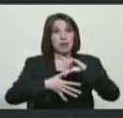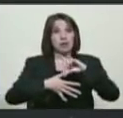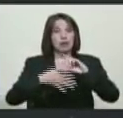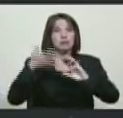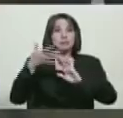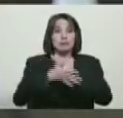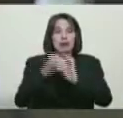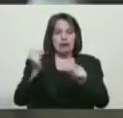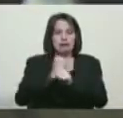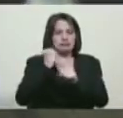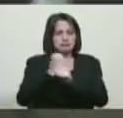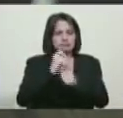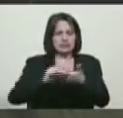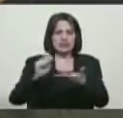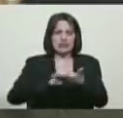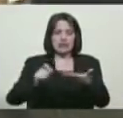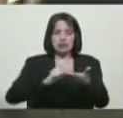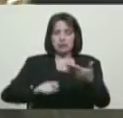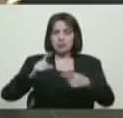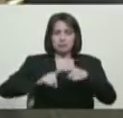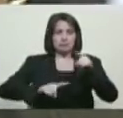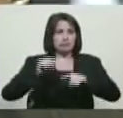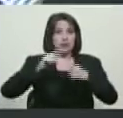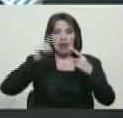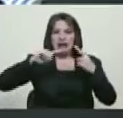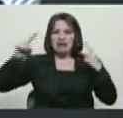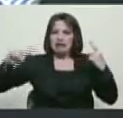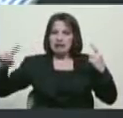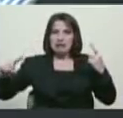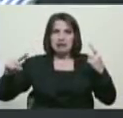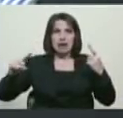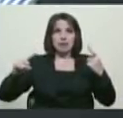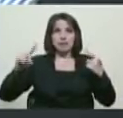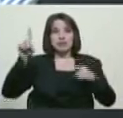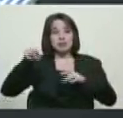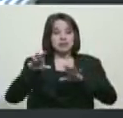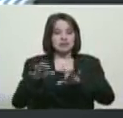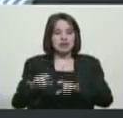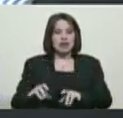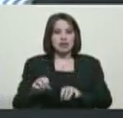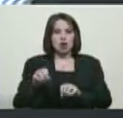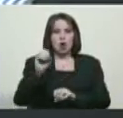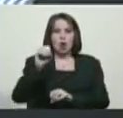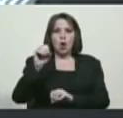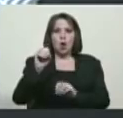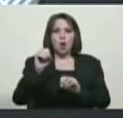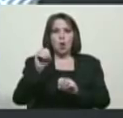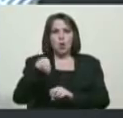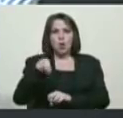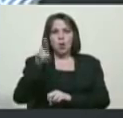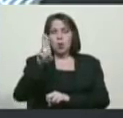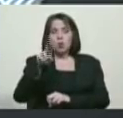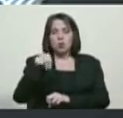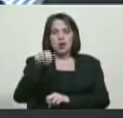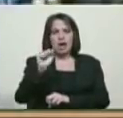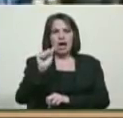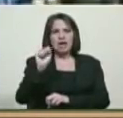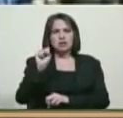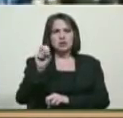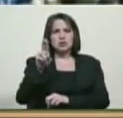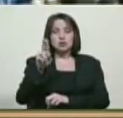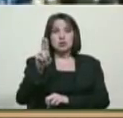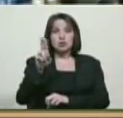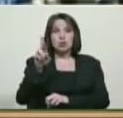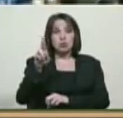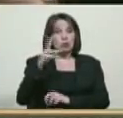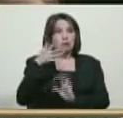sector energético y además se desempeñó como secretario general de la UNASUR en el periodo 2012-2014.